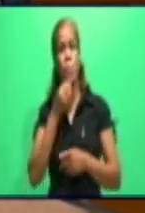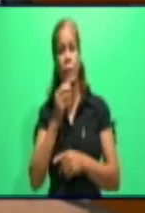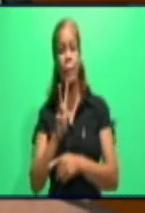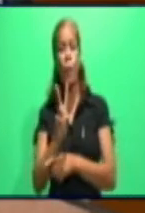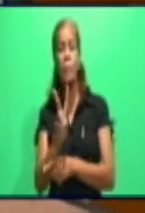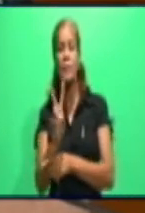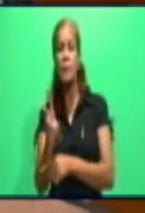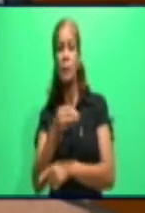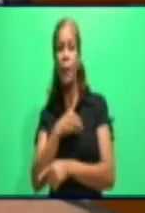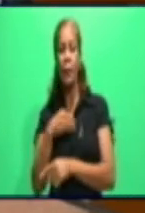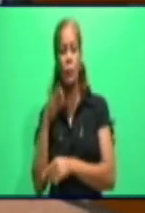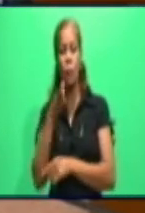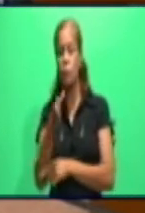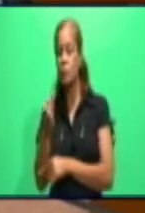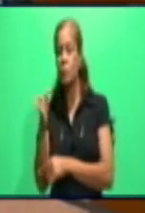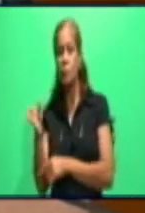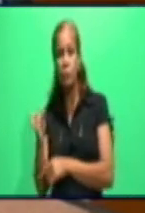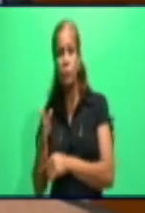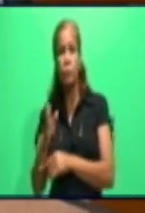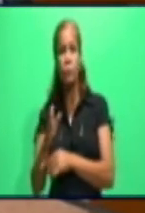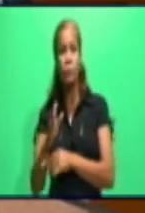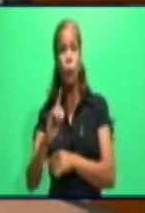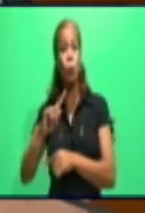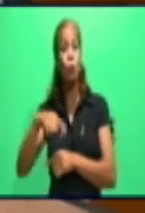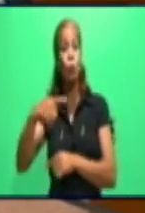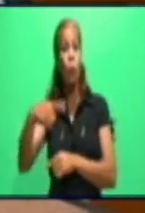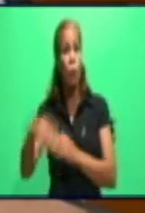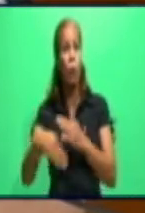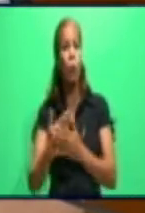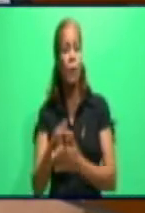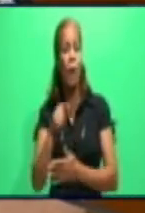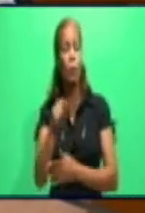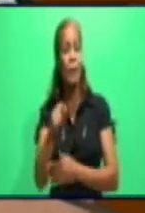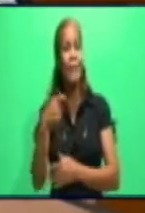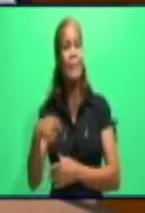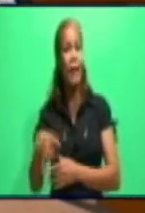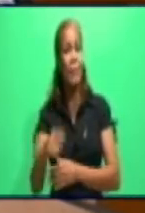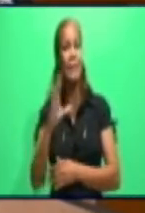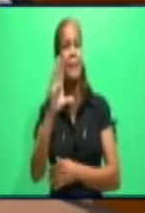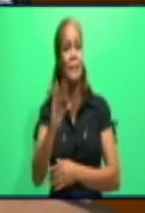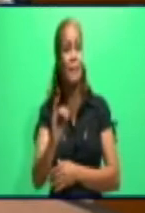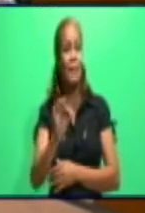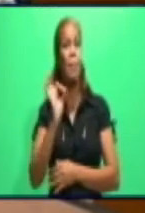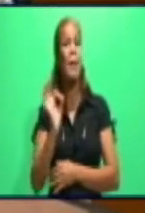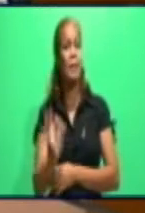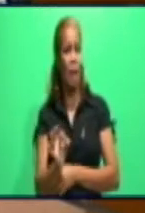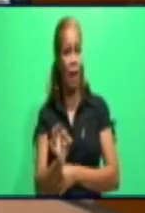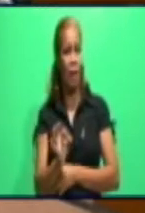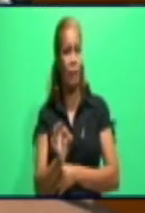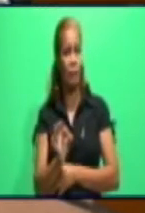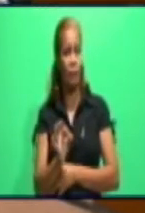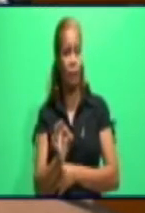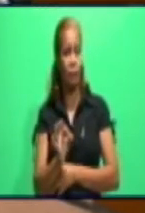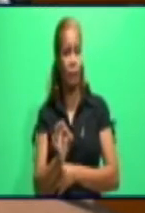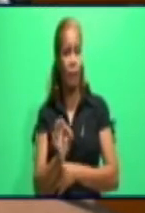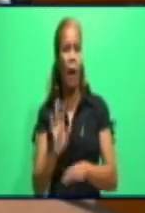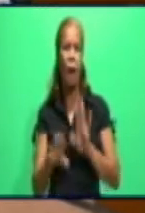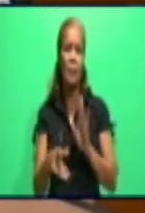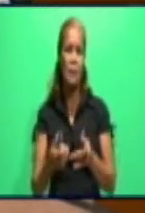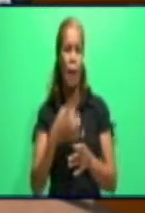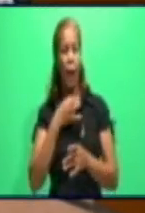pasa todos los días yo todos los días les tengo que decir la verdad ese pescador si no pasa por equis motivo o cuando pasa yo no